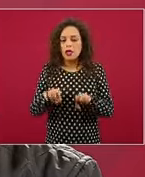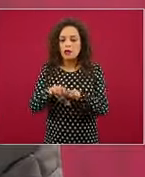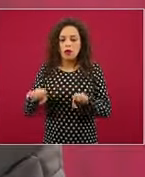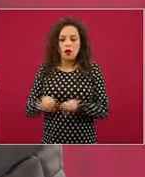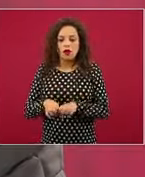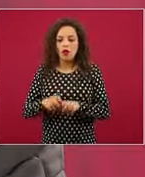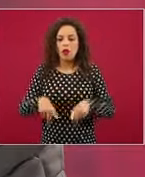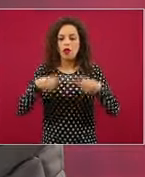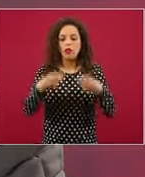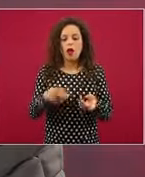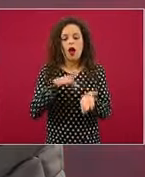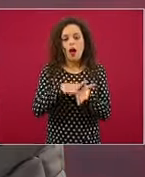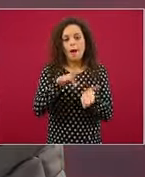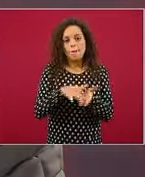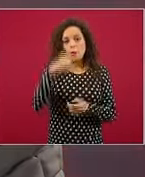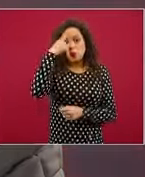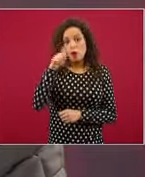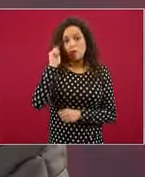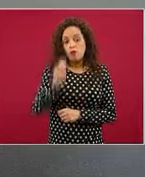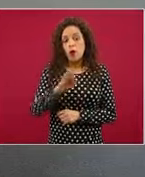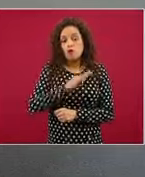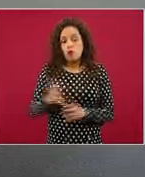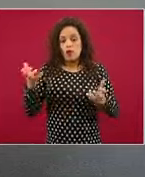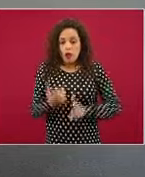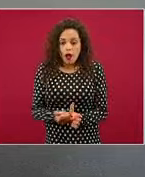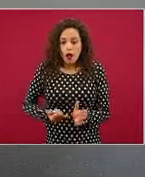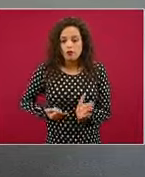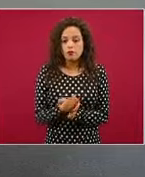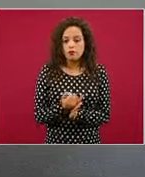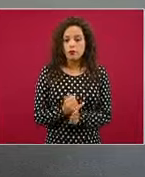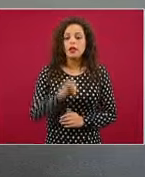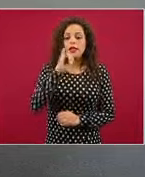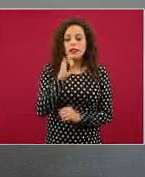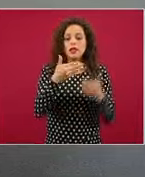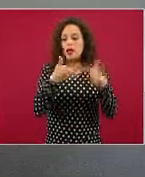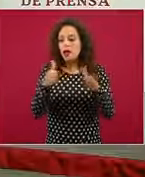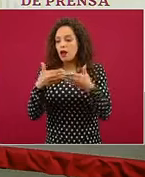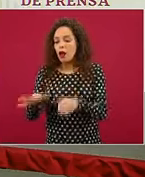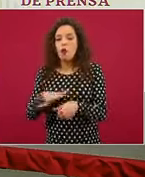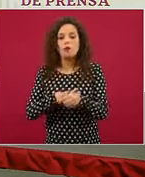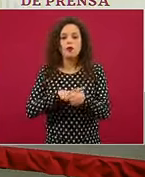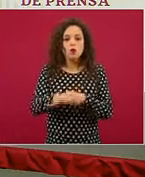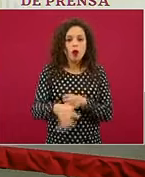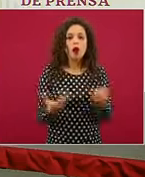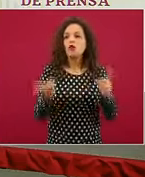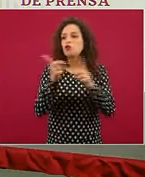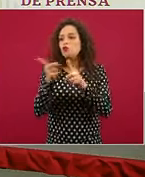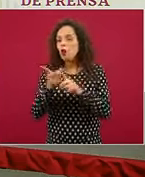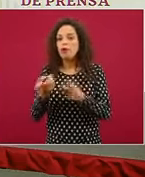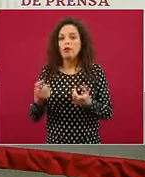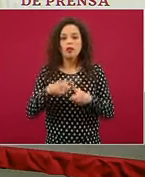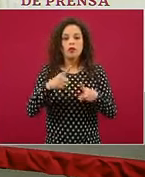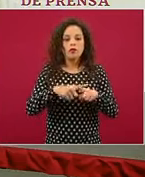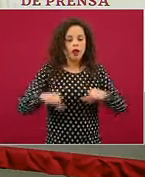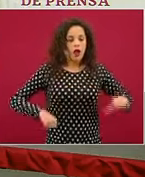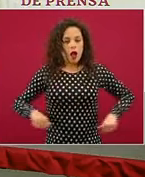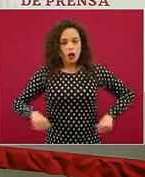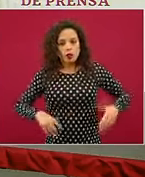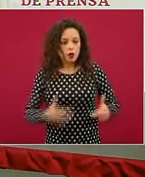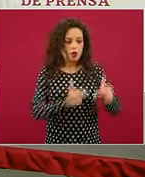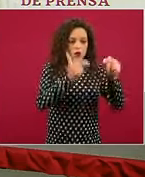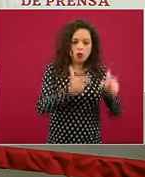tomar decisiones sobre qué se abre, qué no se abre, cuánto se abre y los distintos aforos. Lo